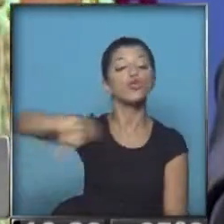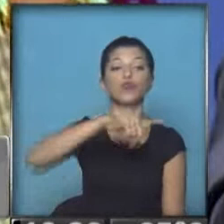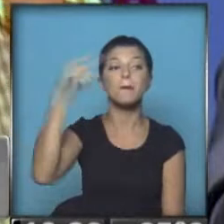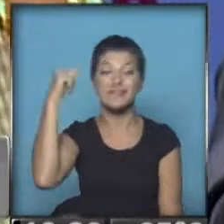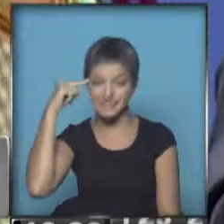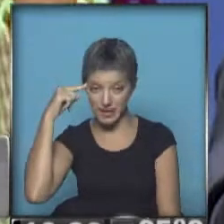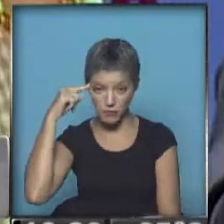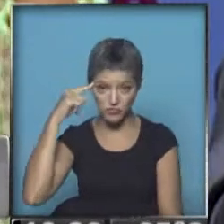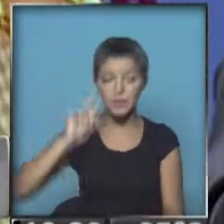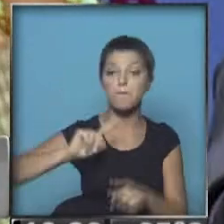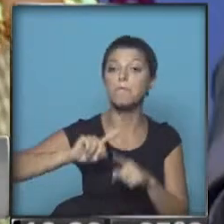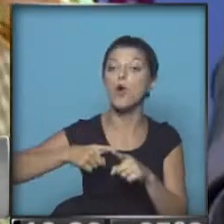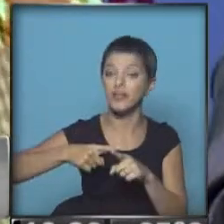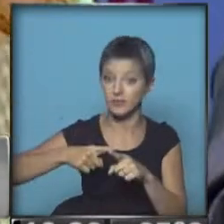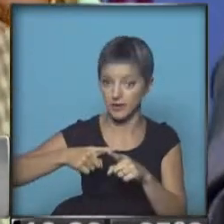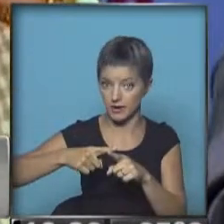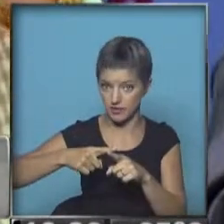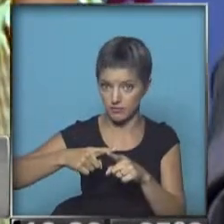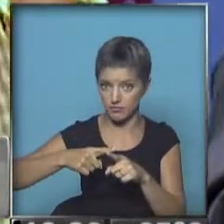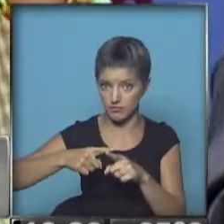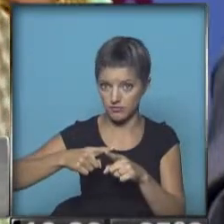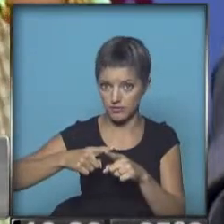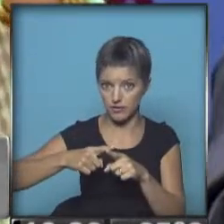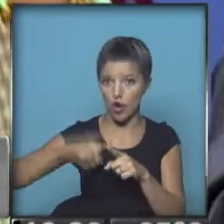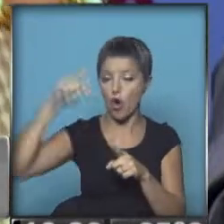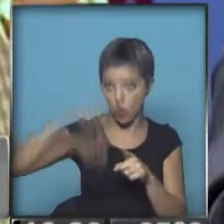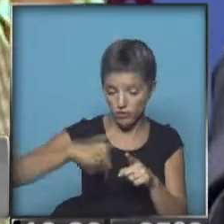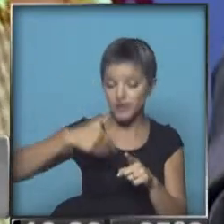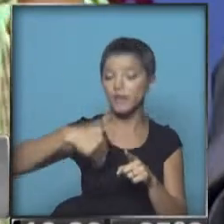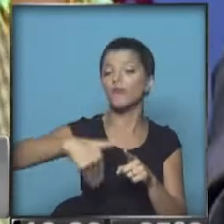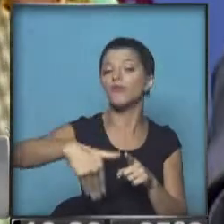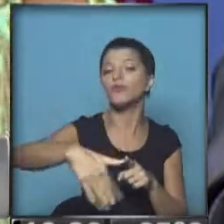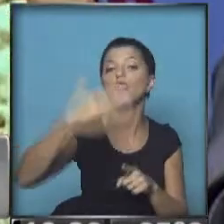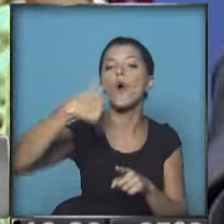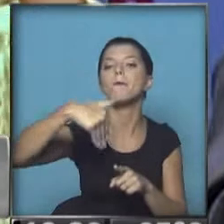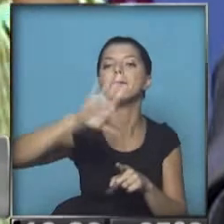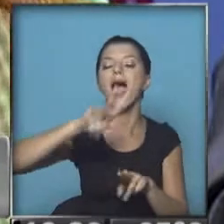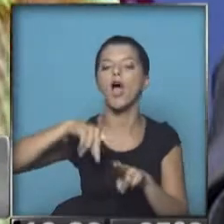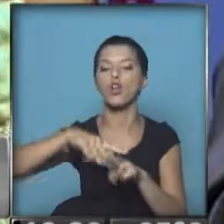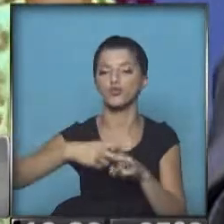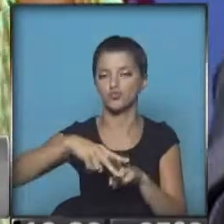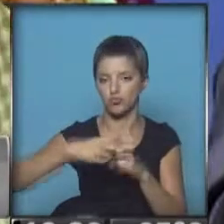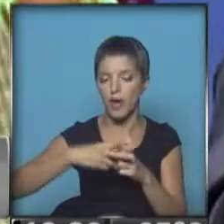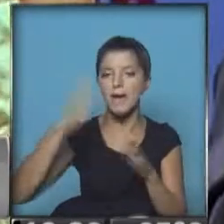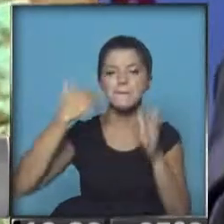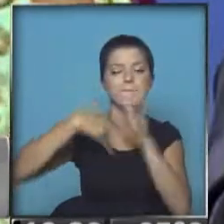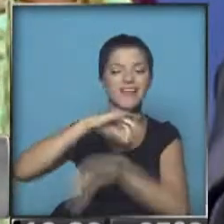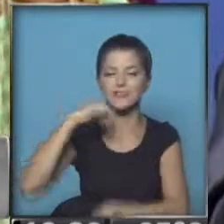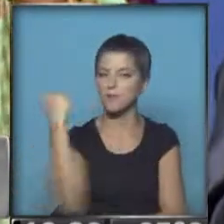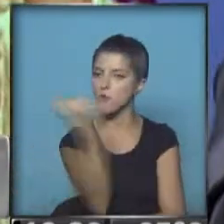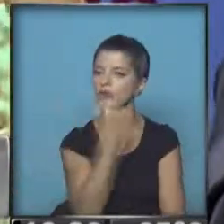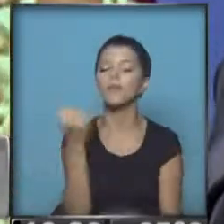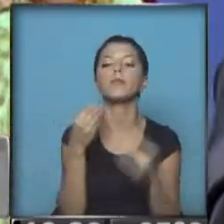la política es y sigue y será siendo el instrumento más adecuado